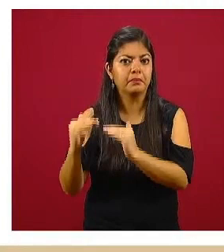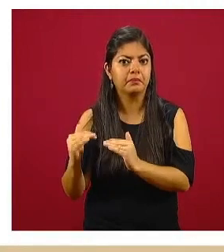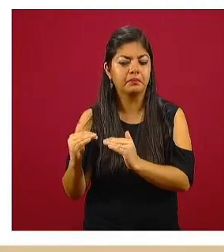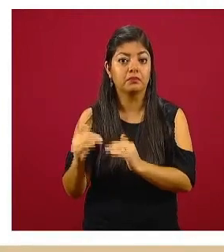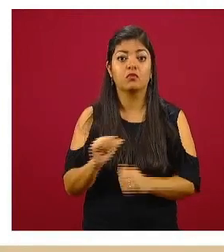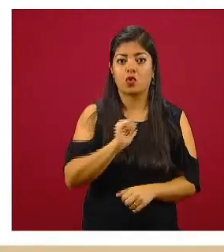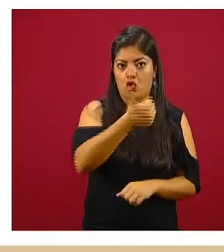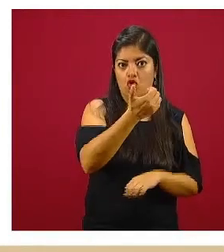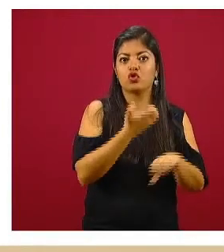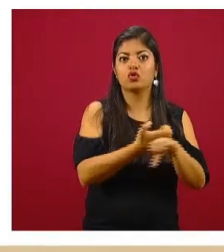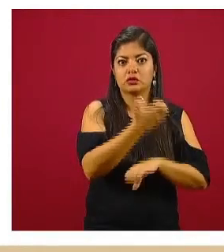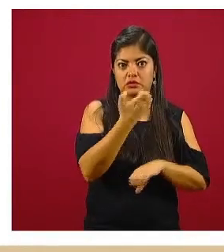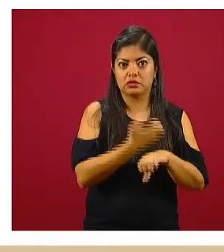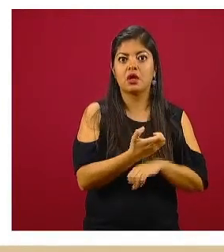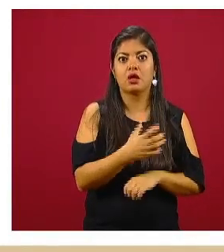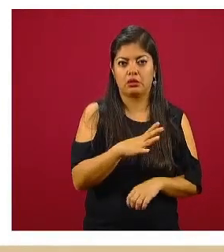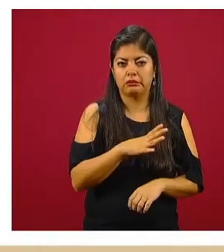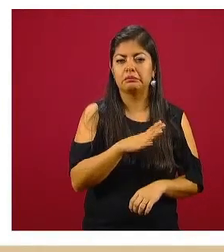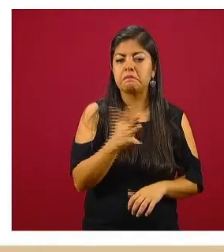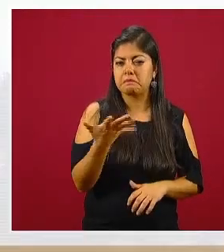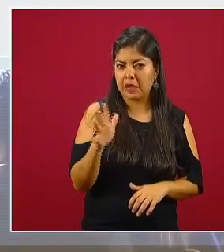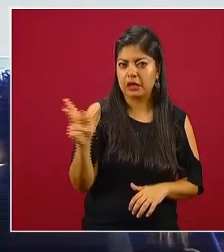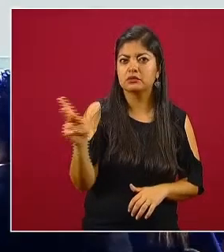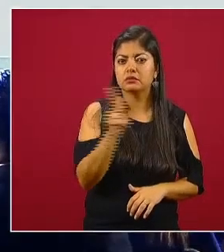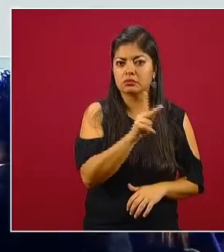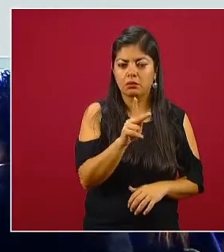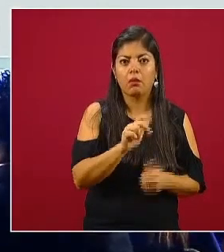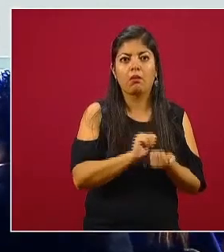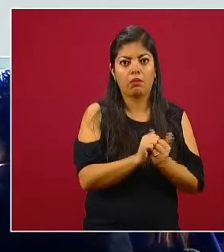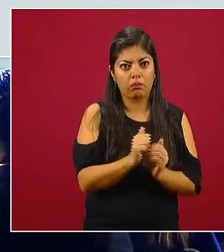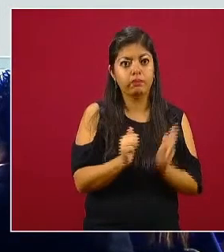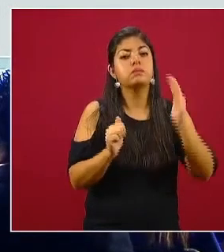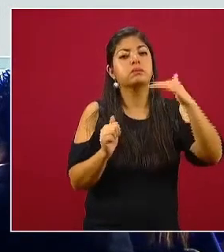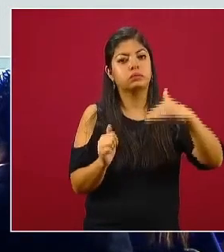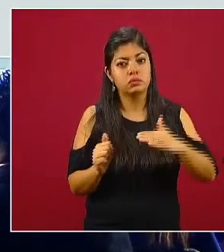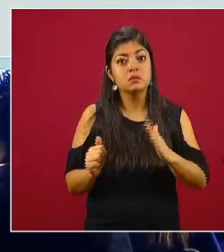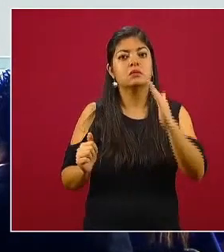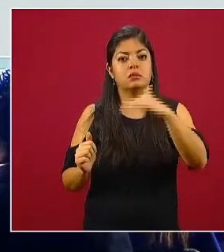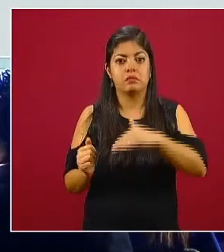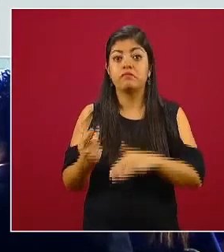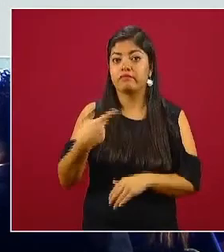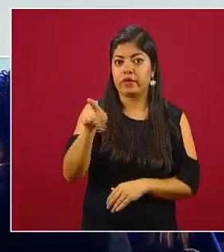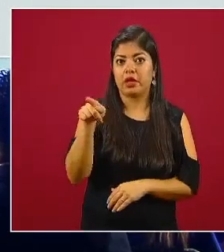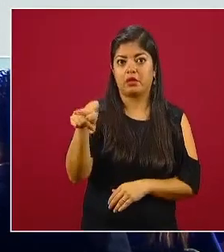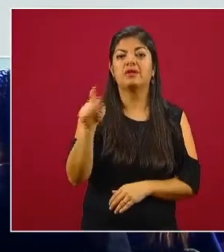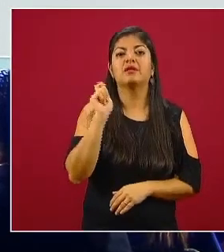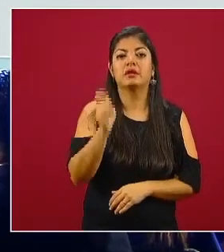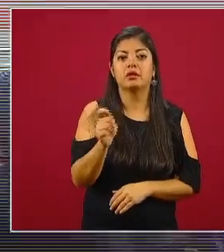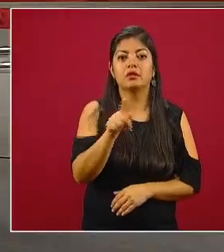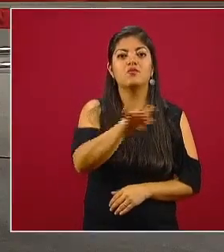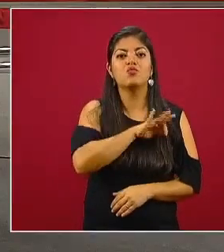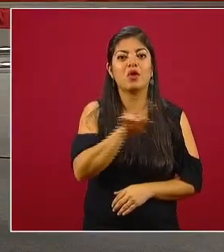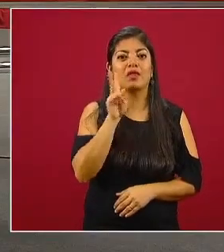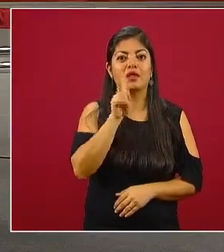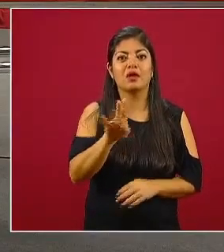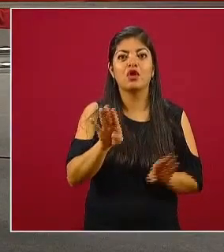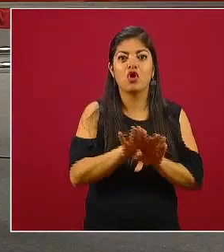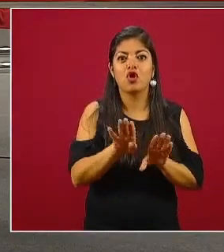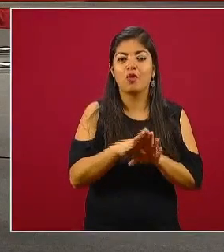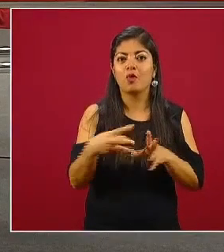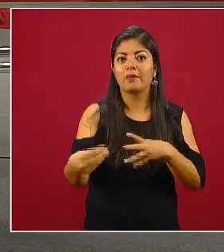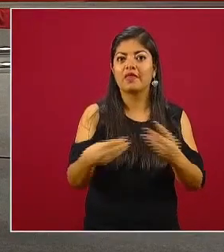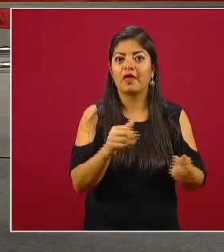Otros estados tuvieron este éxito parecido y ha habido fluctuaciones, pero esto indiscutiblemente permite ver cómo va la